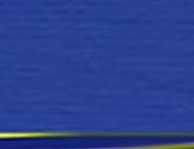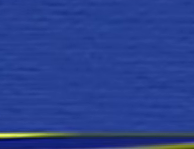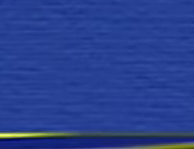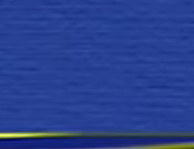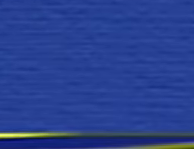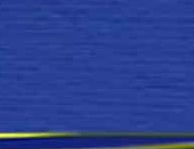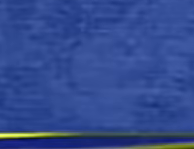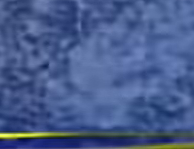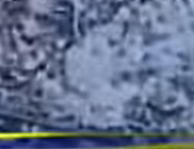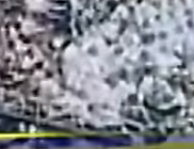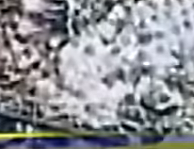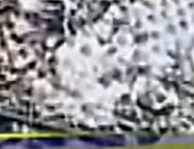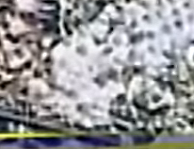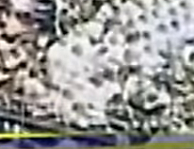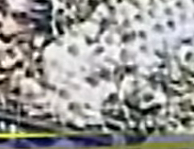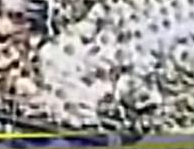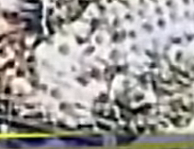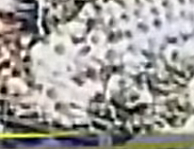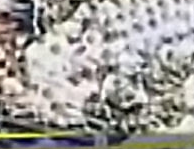en la década de los 90